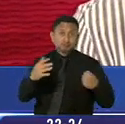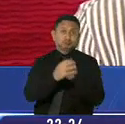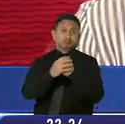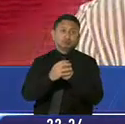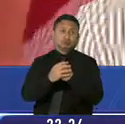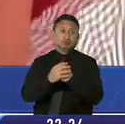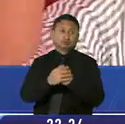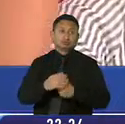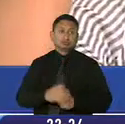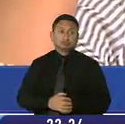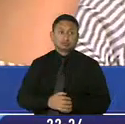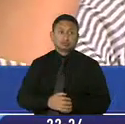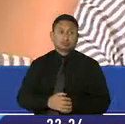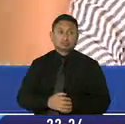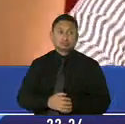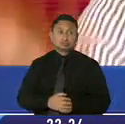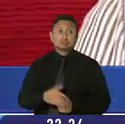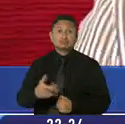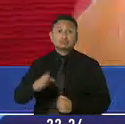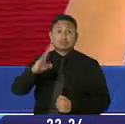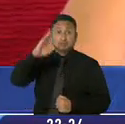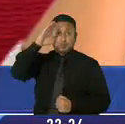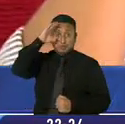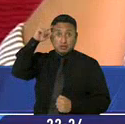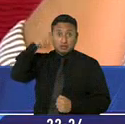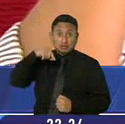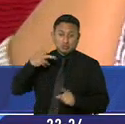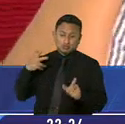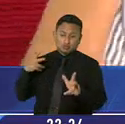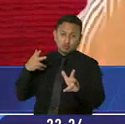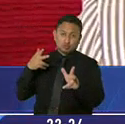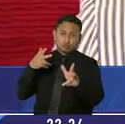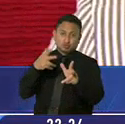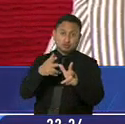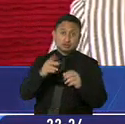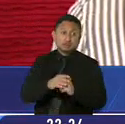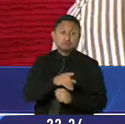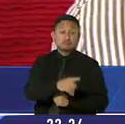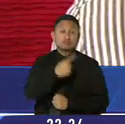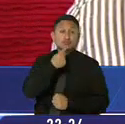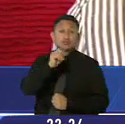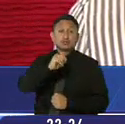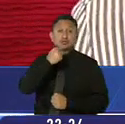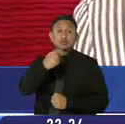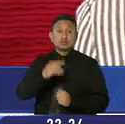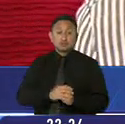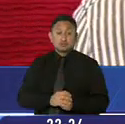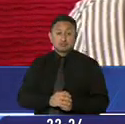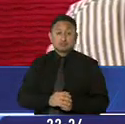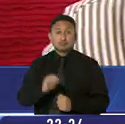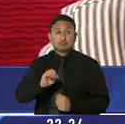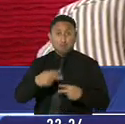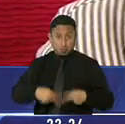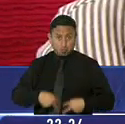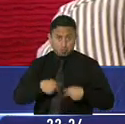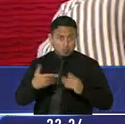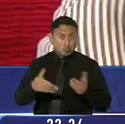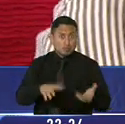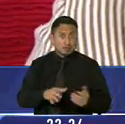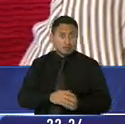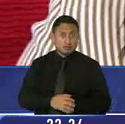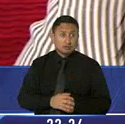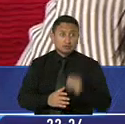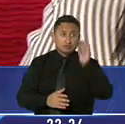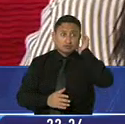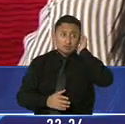Y el vigilante lo alcanza al señor Vaca. Que las primeras palabras del señor Vaca fue: ¿está vivo o está muerto? Entonces